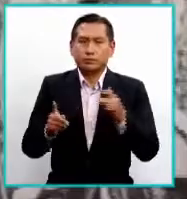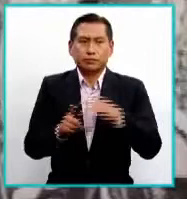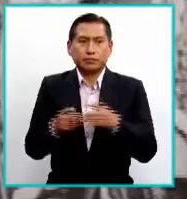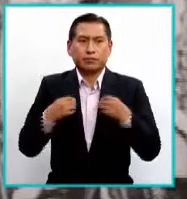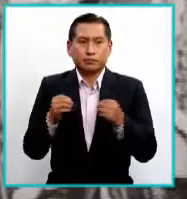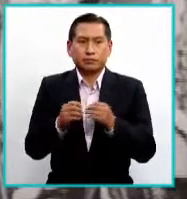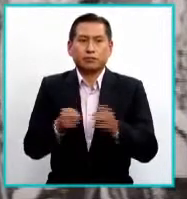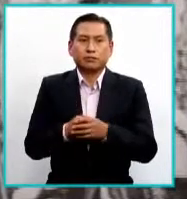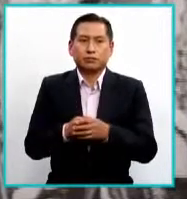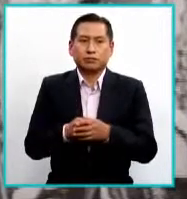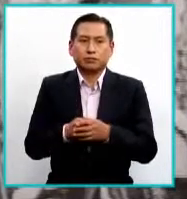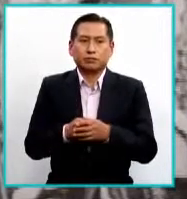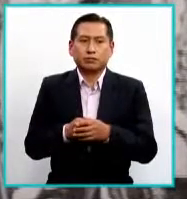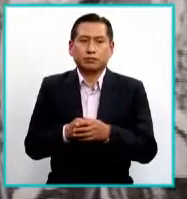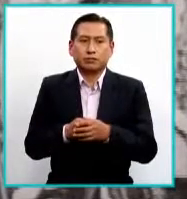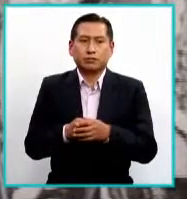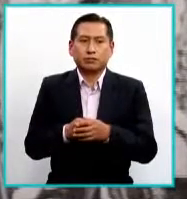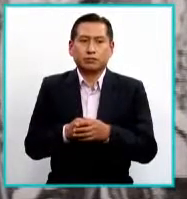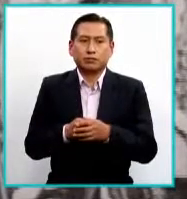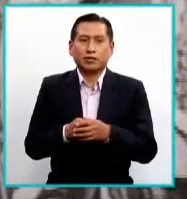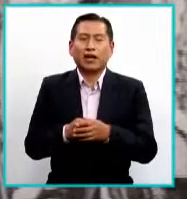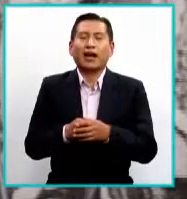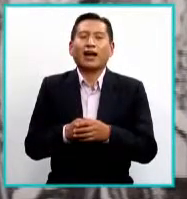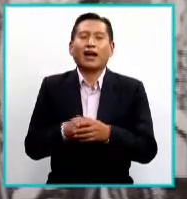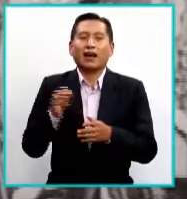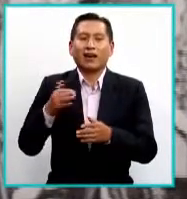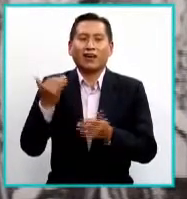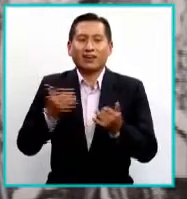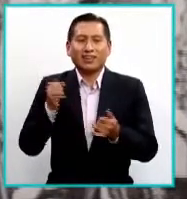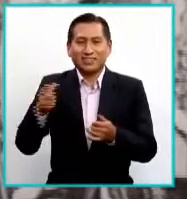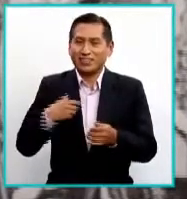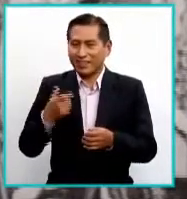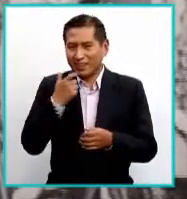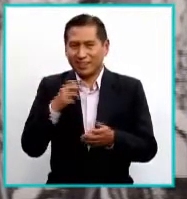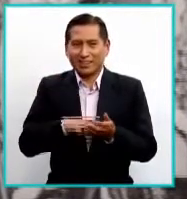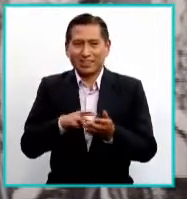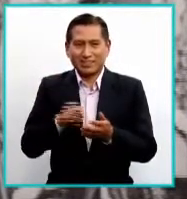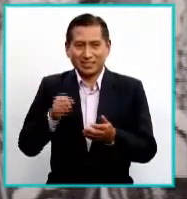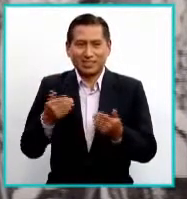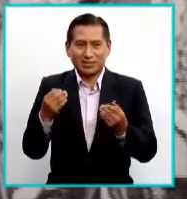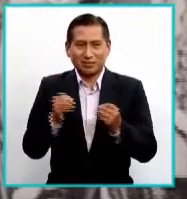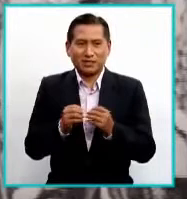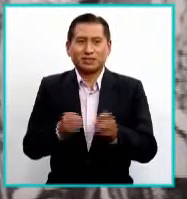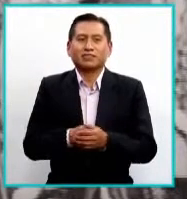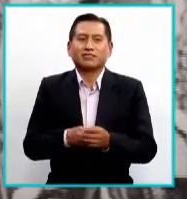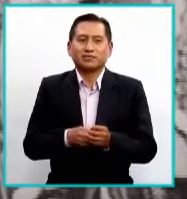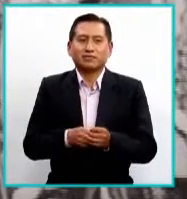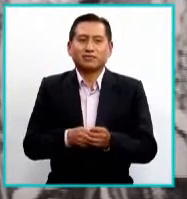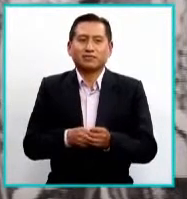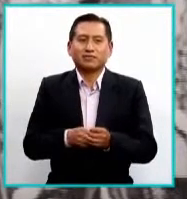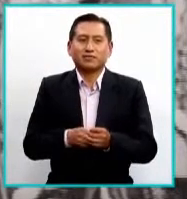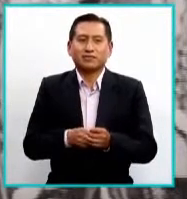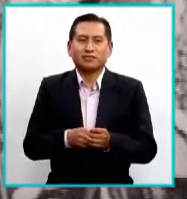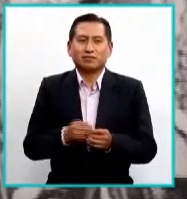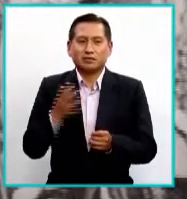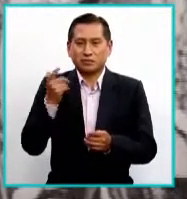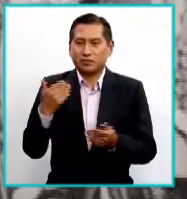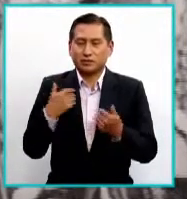que hay una relación. ¡Ay, Rey! Ahora sí, ahora sí. Vamos. ¡Qué